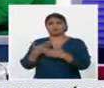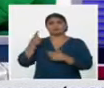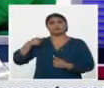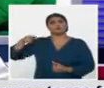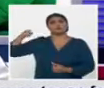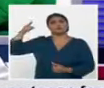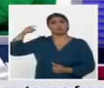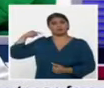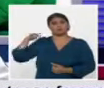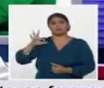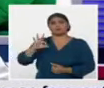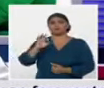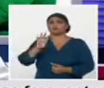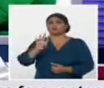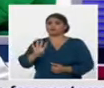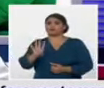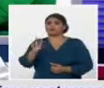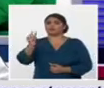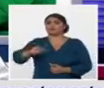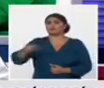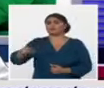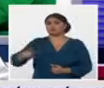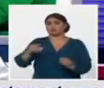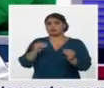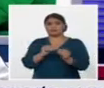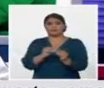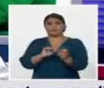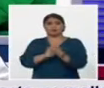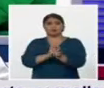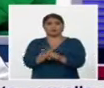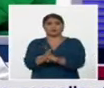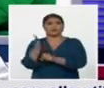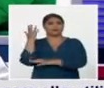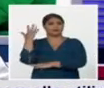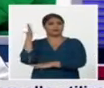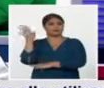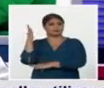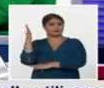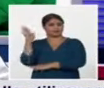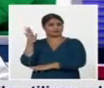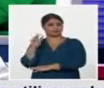84 personas que habían arribado recientemente a nuestro país